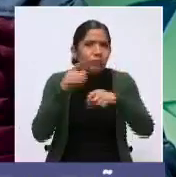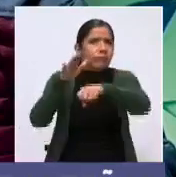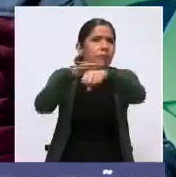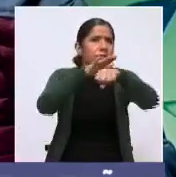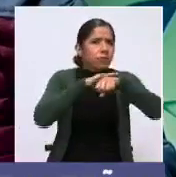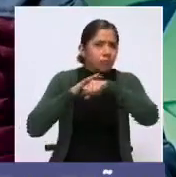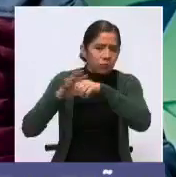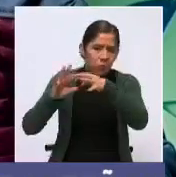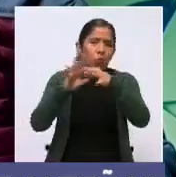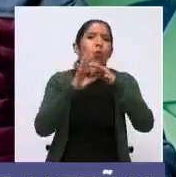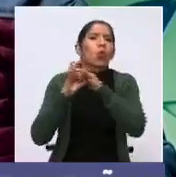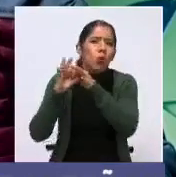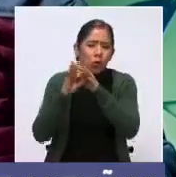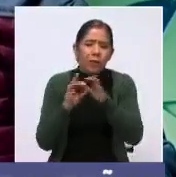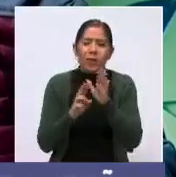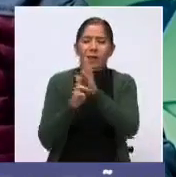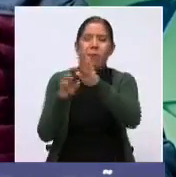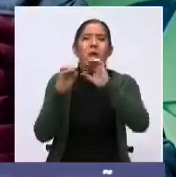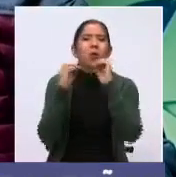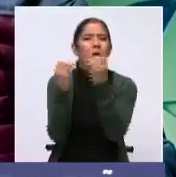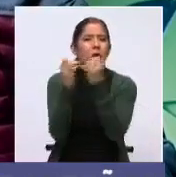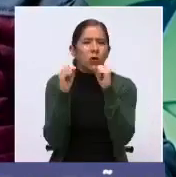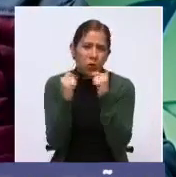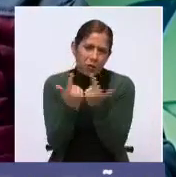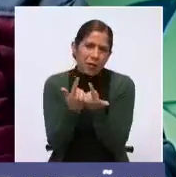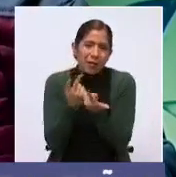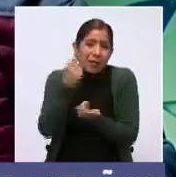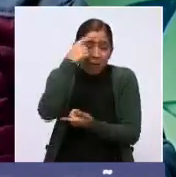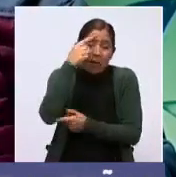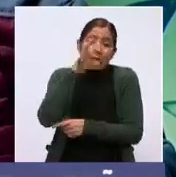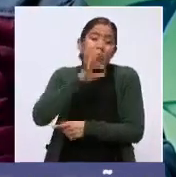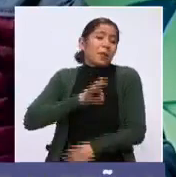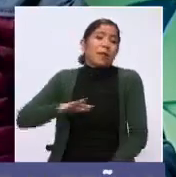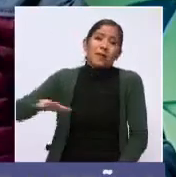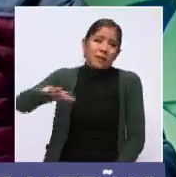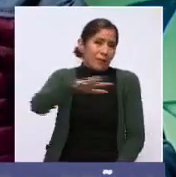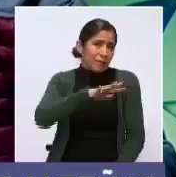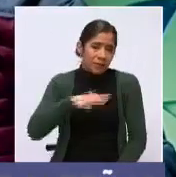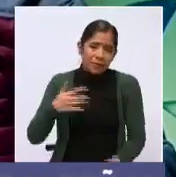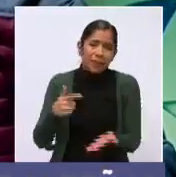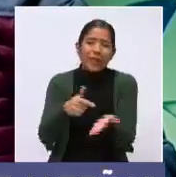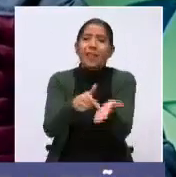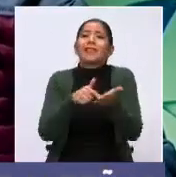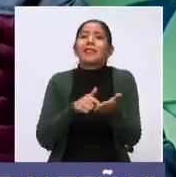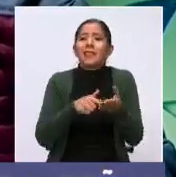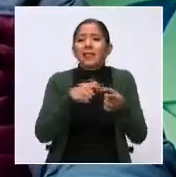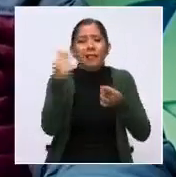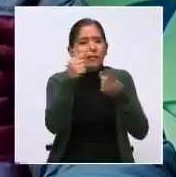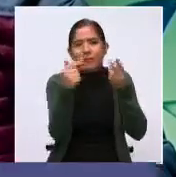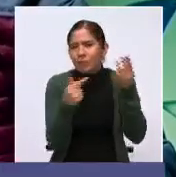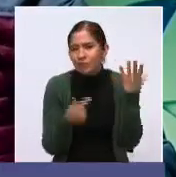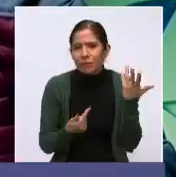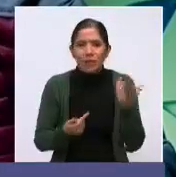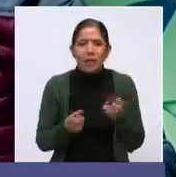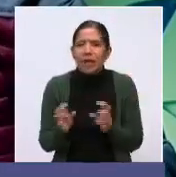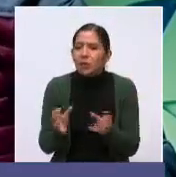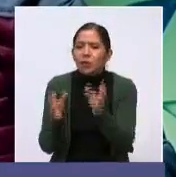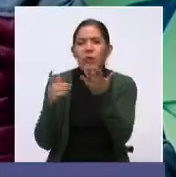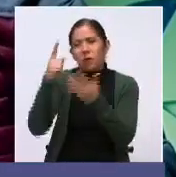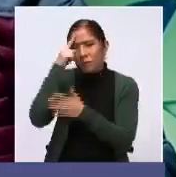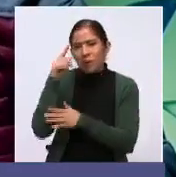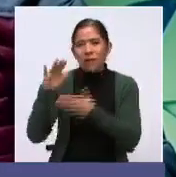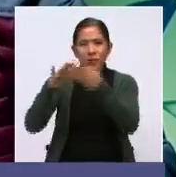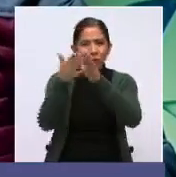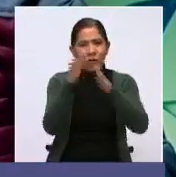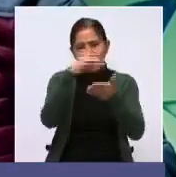parte de las representaciones de organizaciones sociales para que se pueda coadyuvar en la exigencia de gestión para la Ciudad del